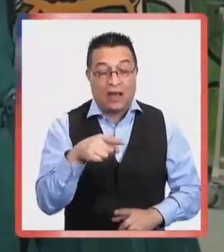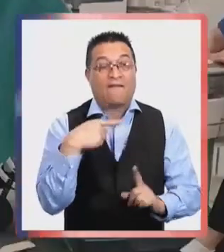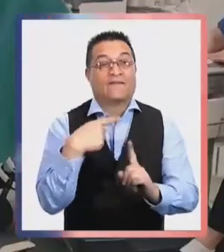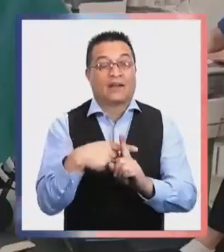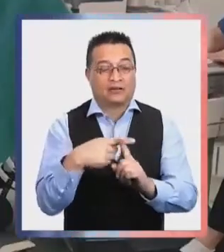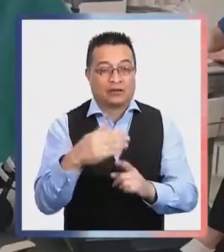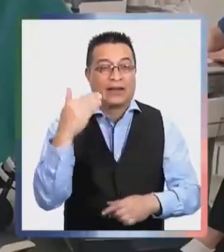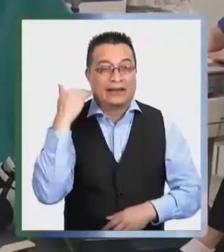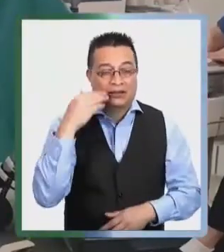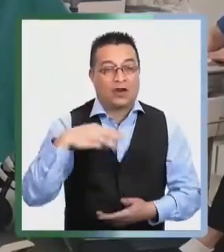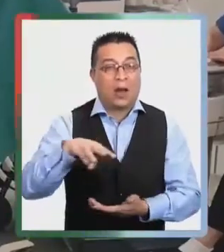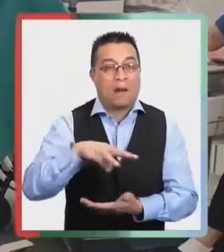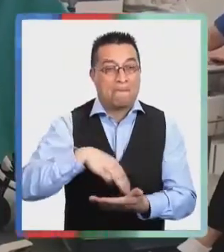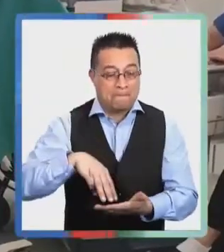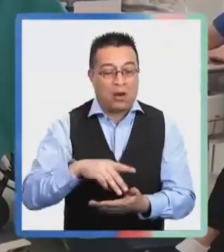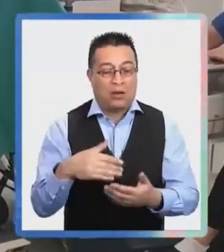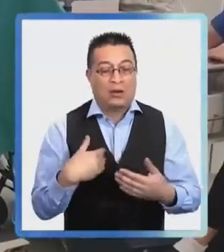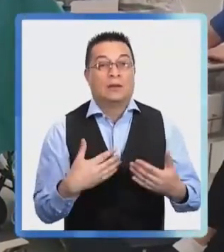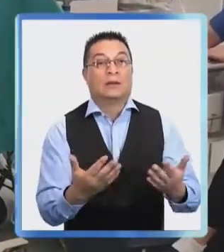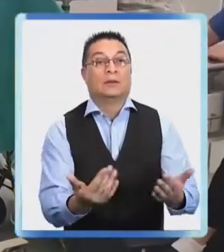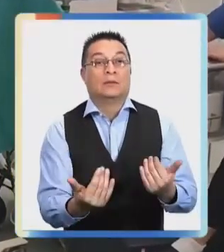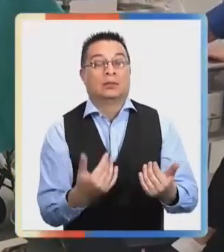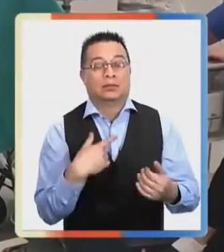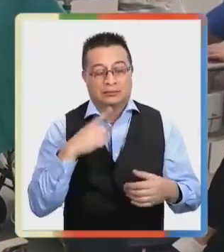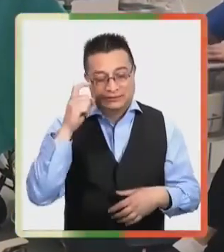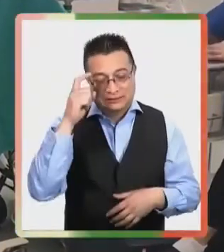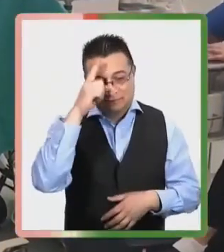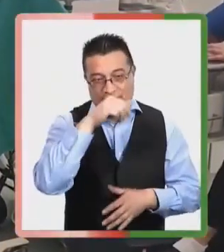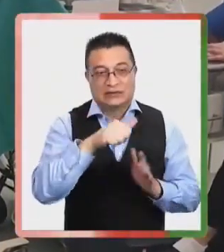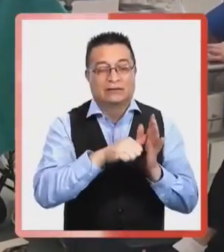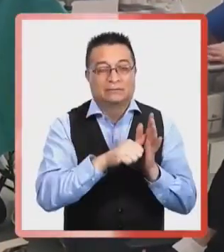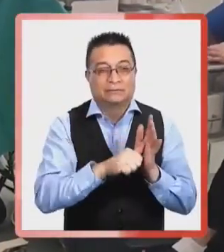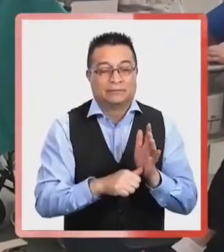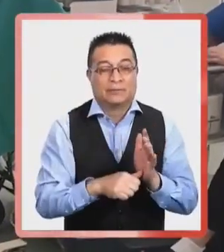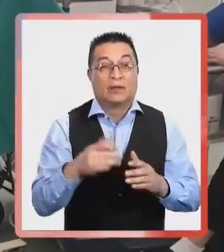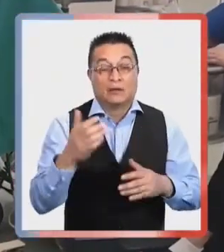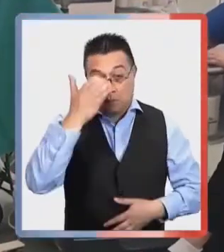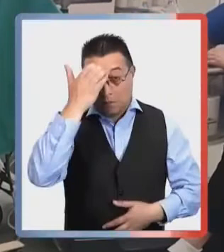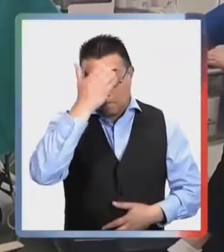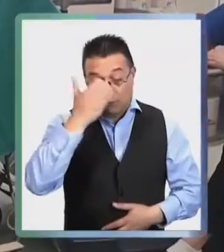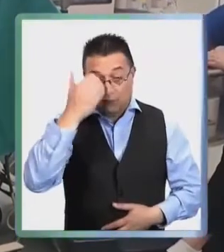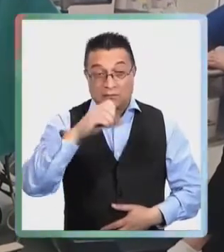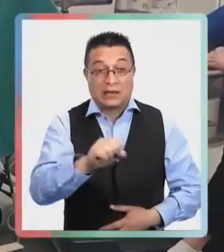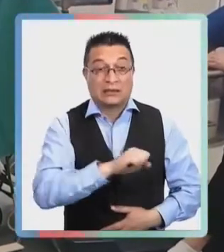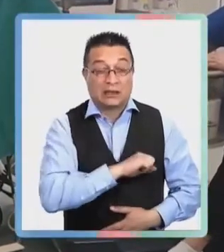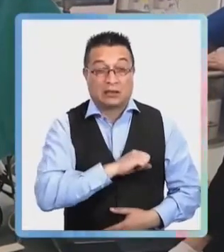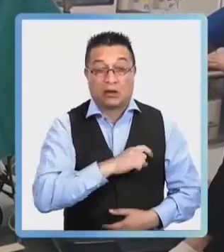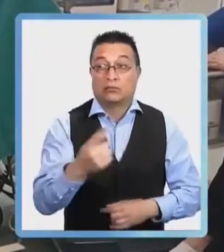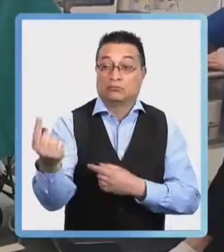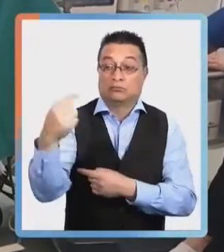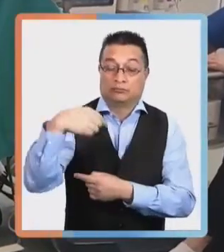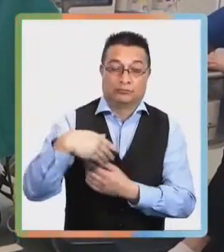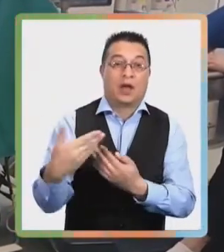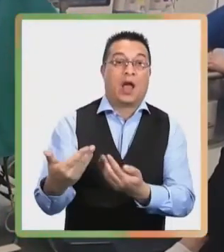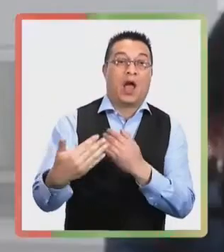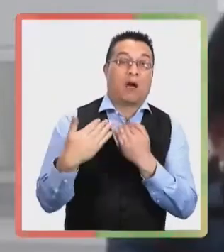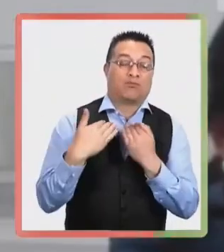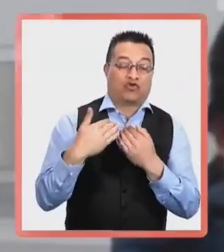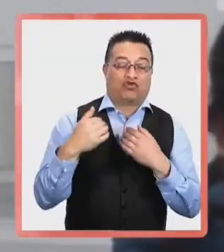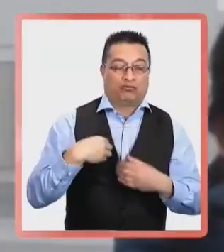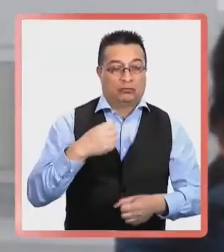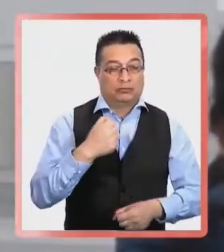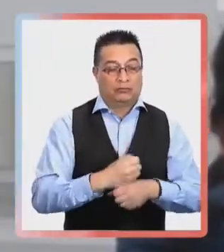iniciativa que benefició a niños maulinos que estaban a la espera de complejas cirugías. Profesionales de Santiago que nos han venido a apoyar